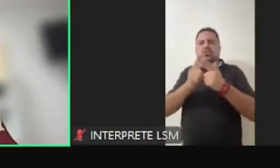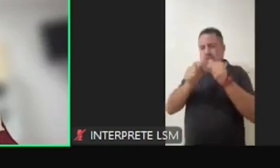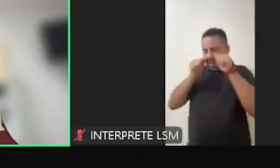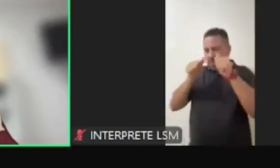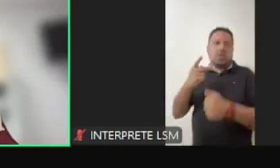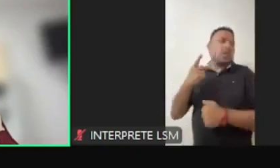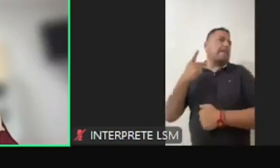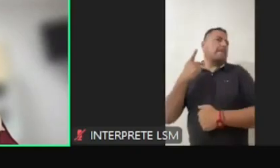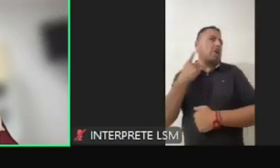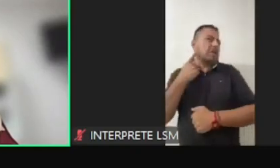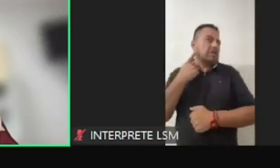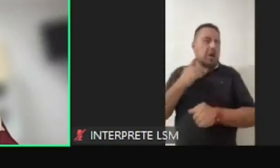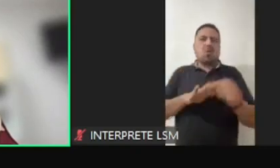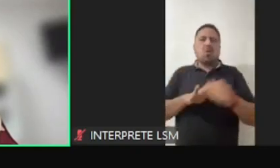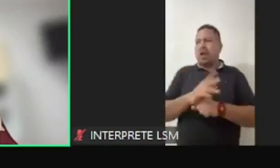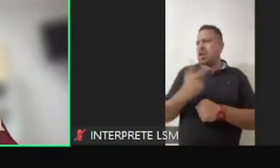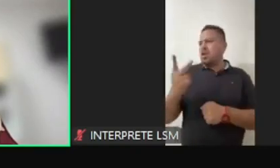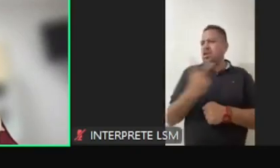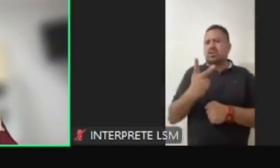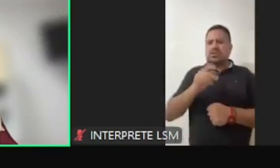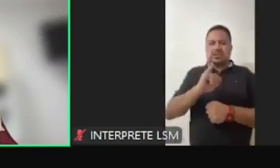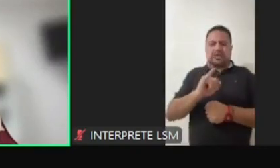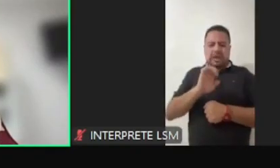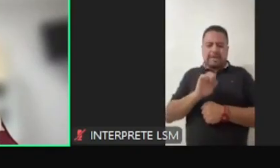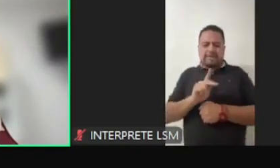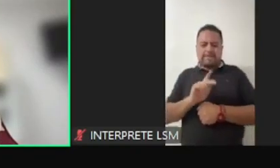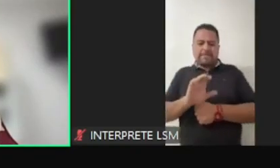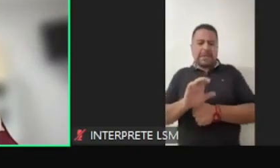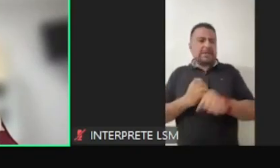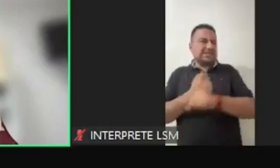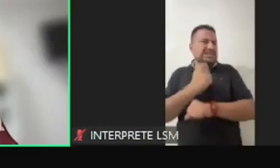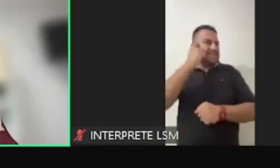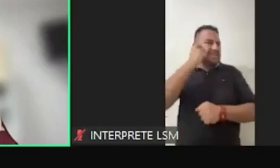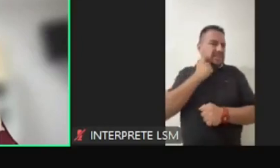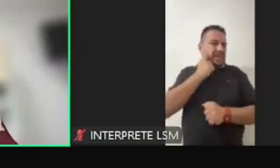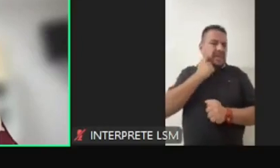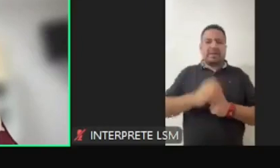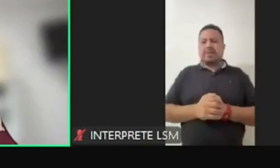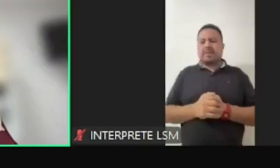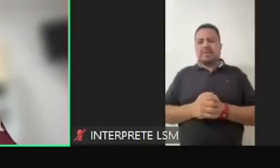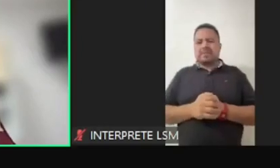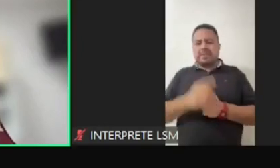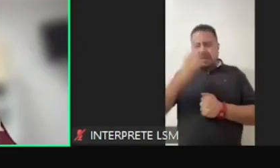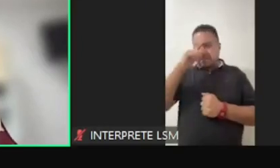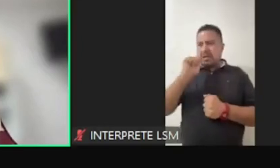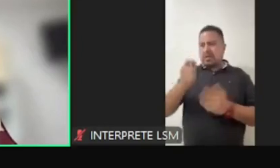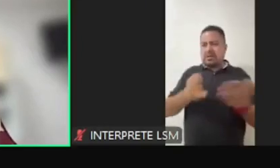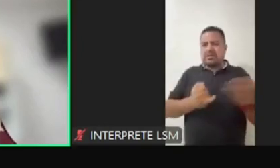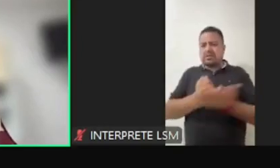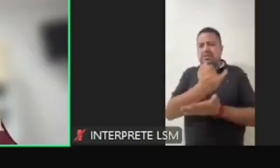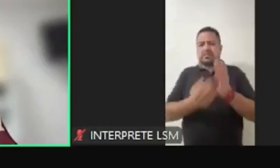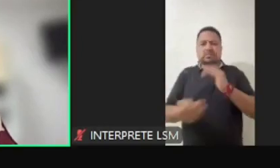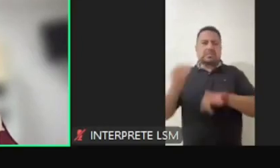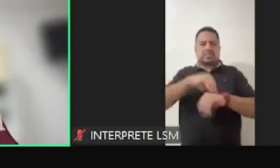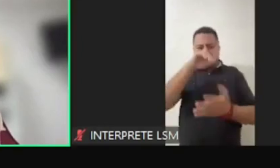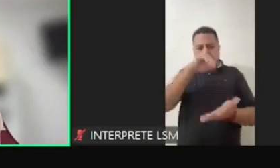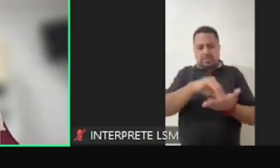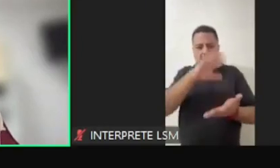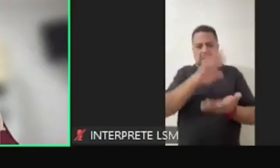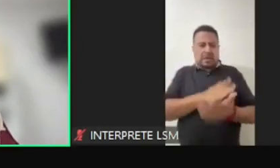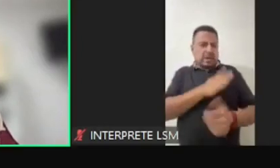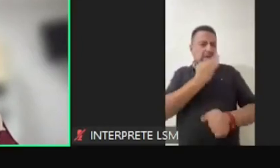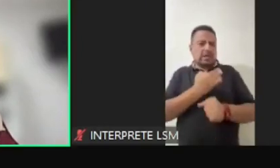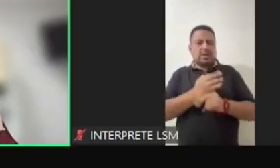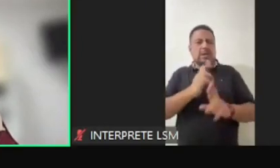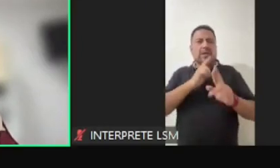electoral ambas del instituto electoral y de participación ciudadana del Estado de Guerrero para los efectos establecidos en esta resolución